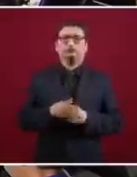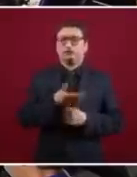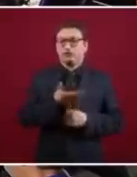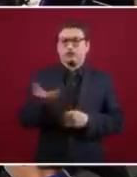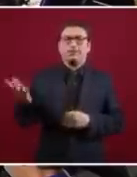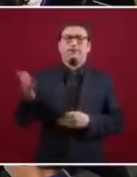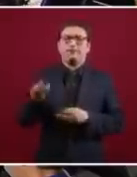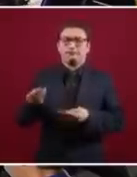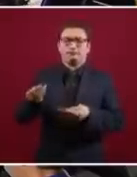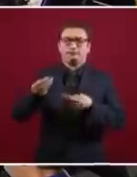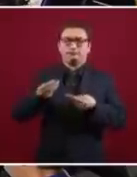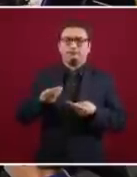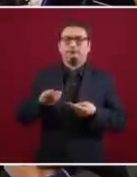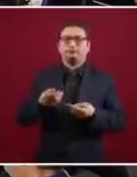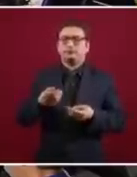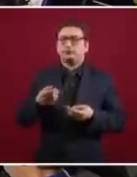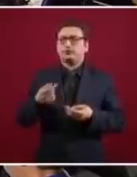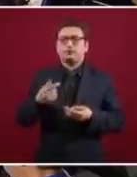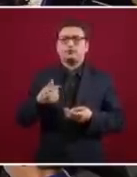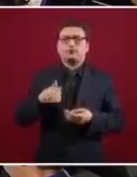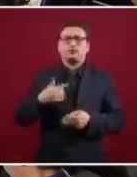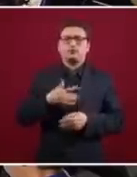este tranquilidad